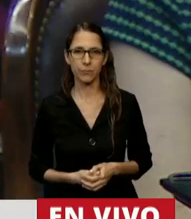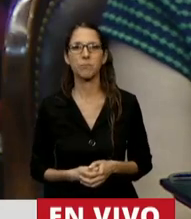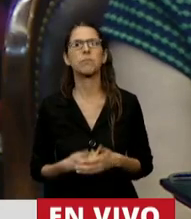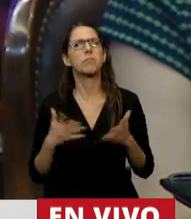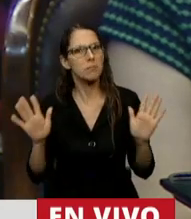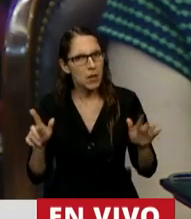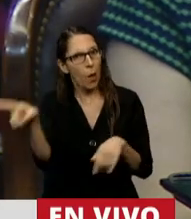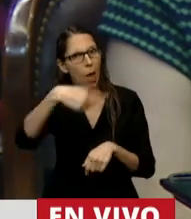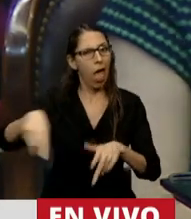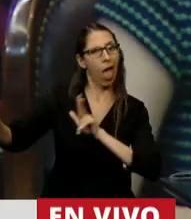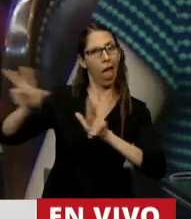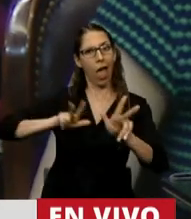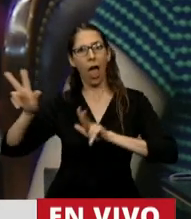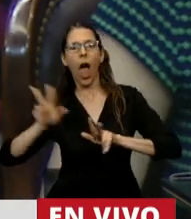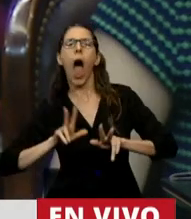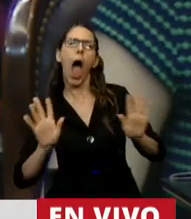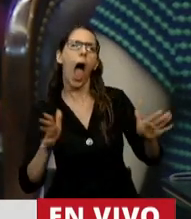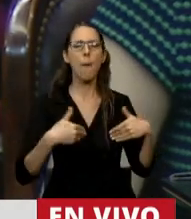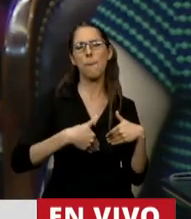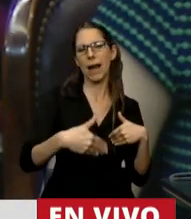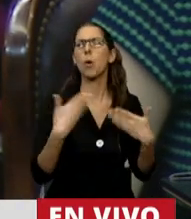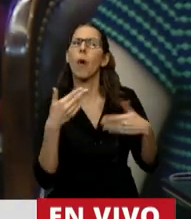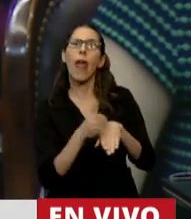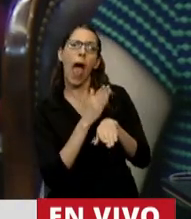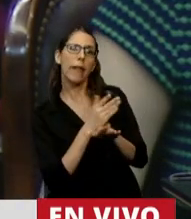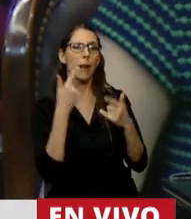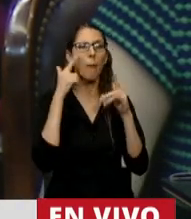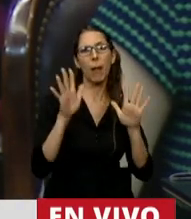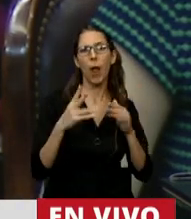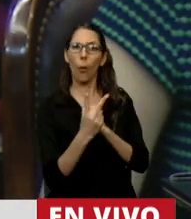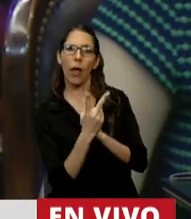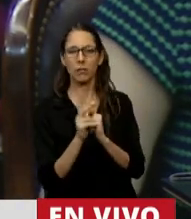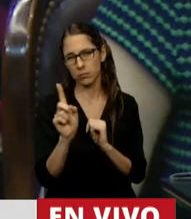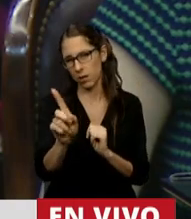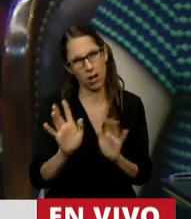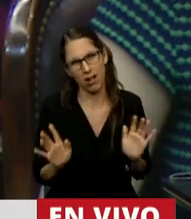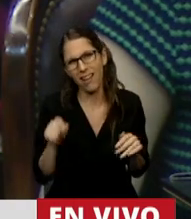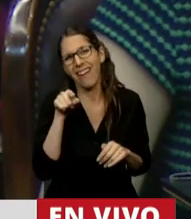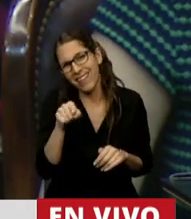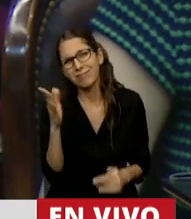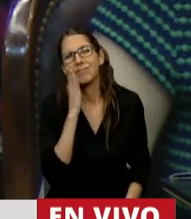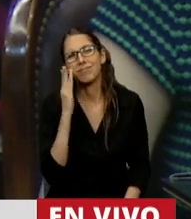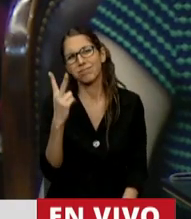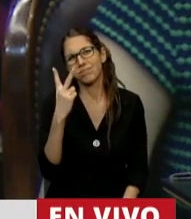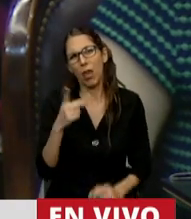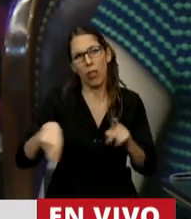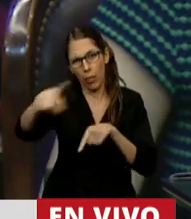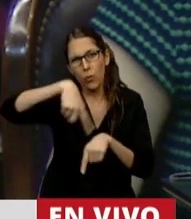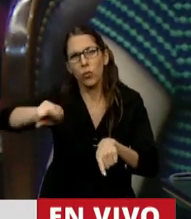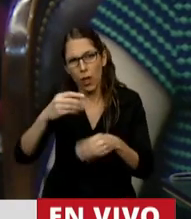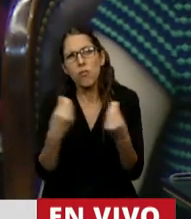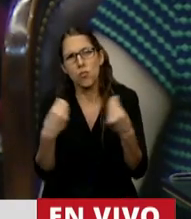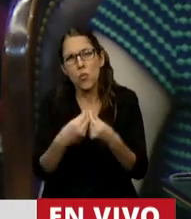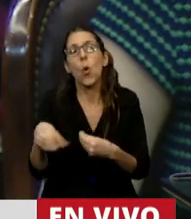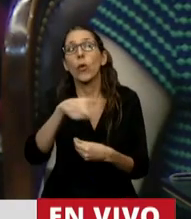Y no me vengan a decir que los embarazos se previenen. Porque miren, eso habla primero de la hipocresía de muchos de ustedes, que cuando